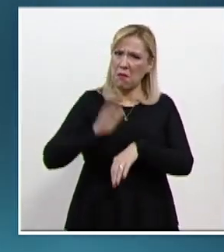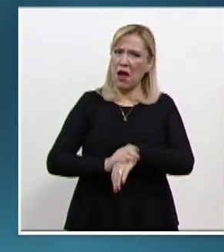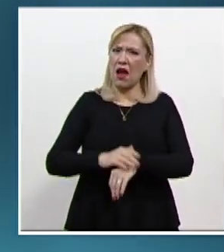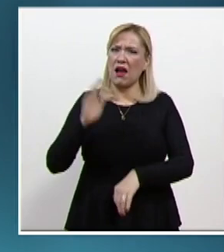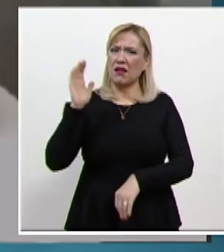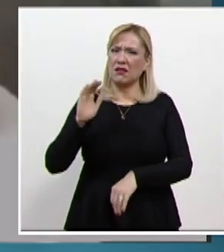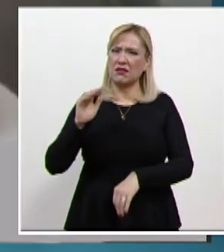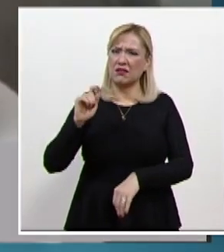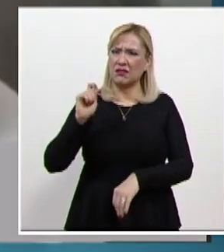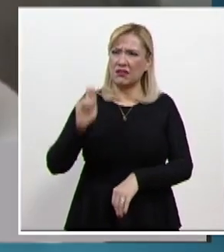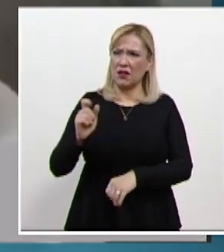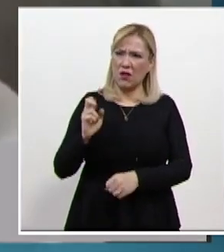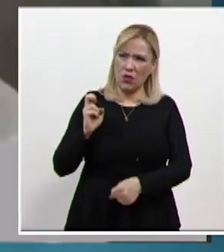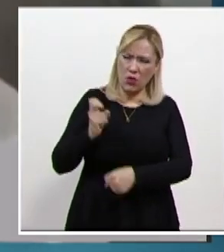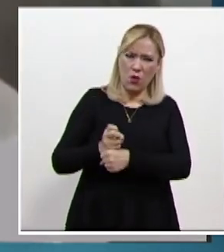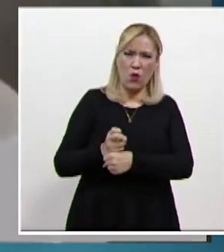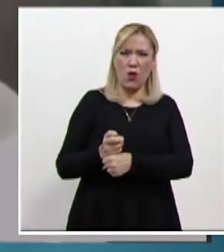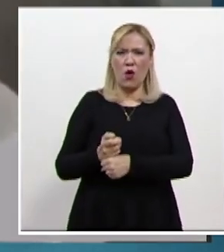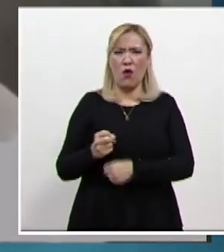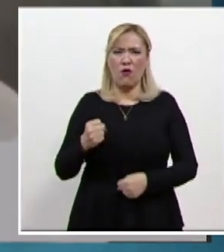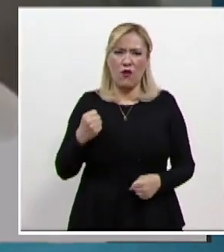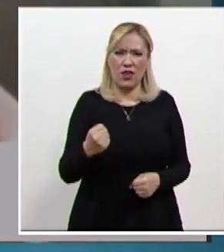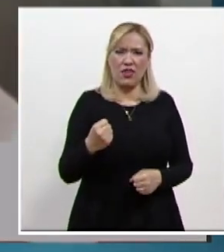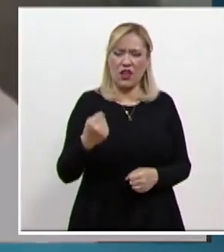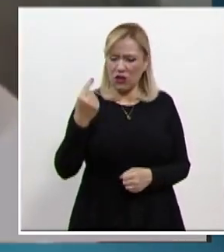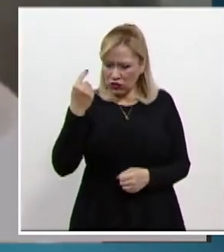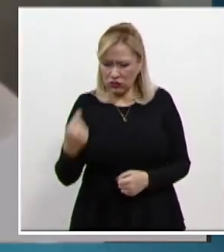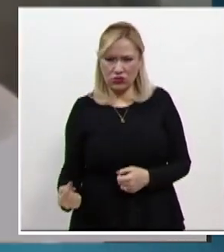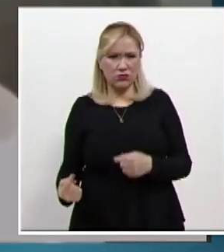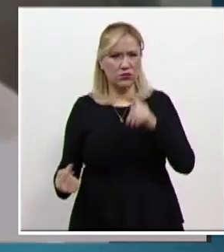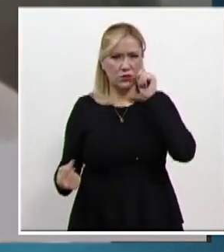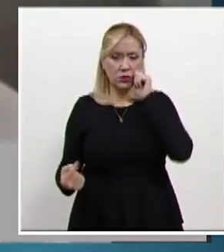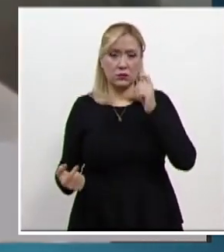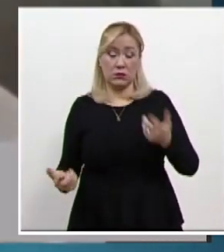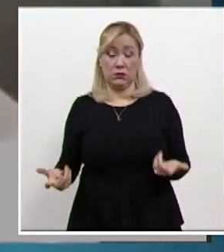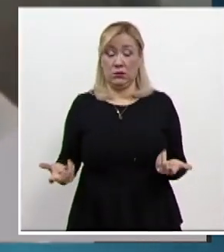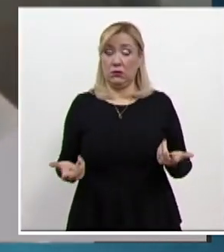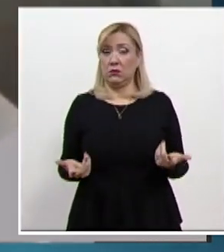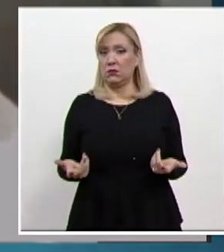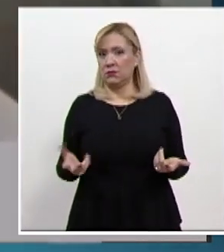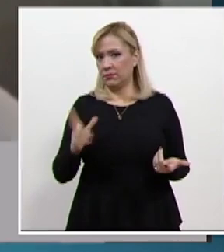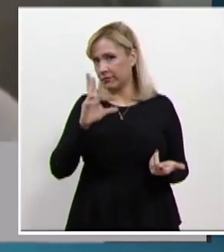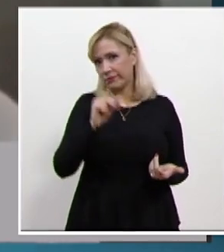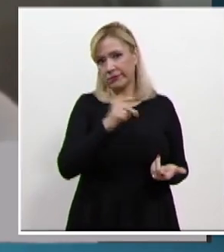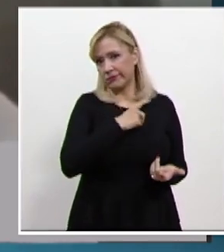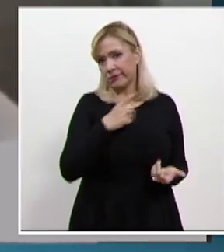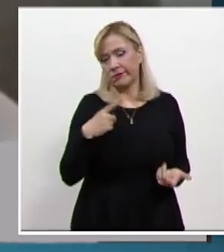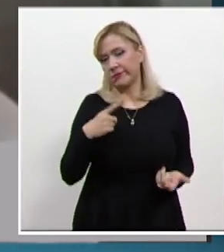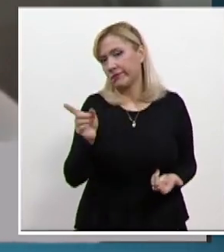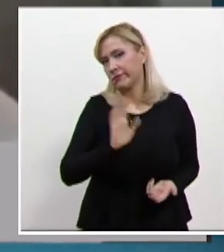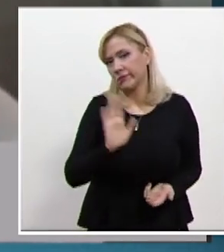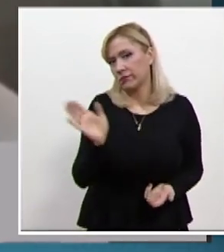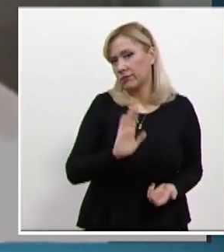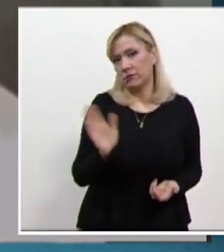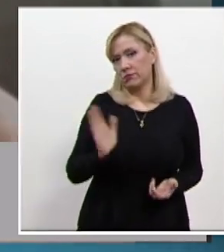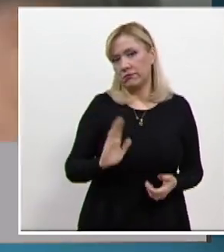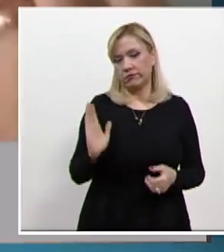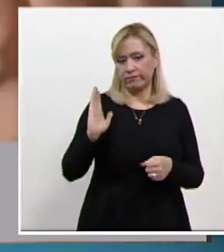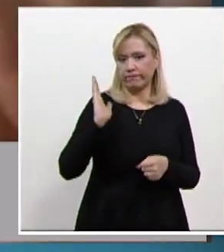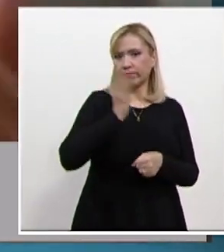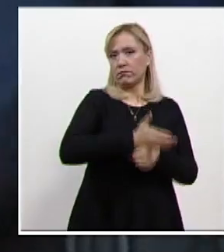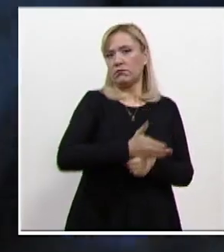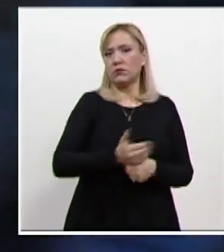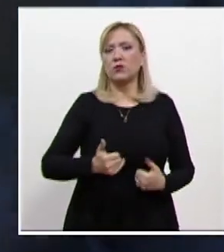de sanción. Ante este panorama, indicó que no sería conveniente reducir la edad con el fin de sancionar a los adolescentes